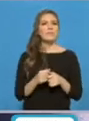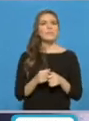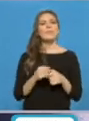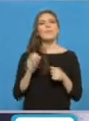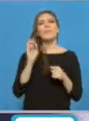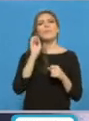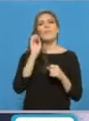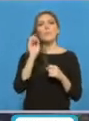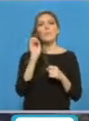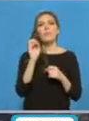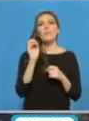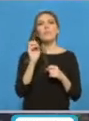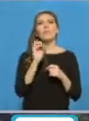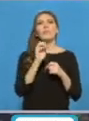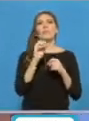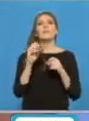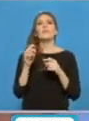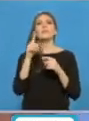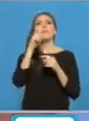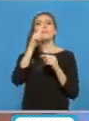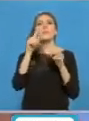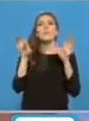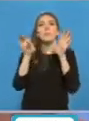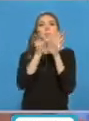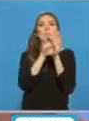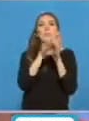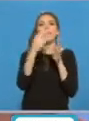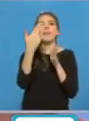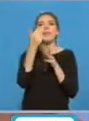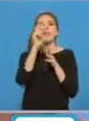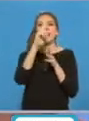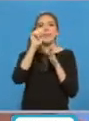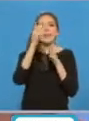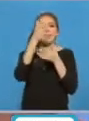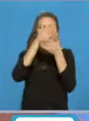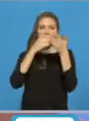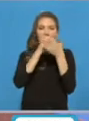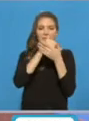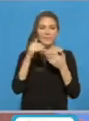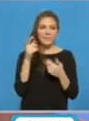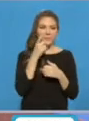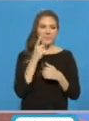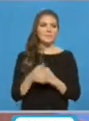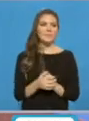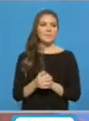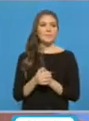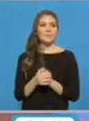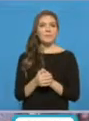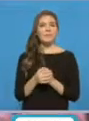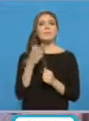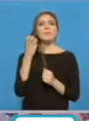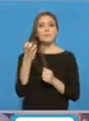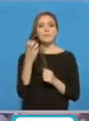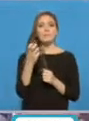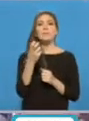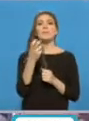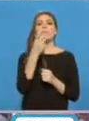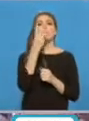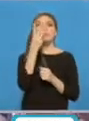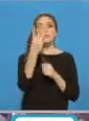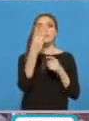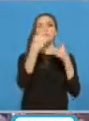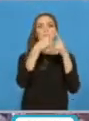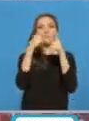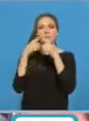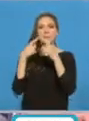O un cuartito de la de harina. Un triangulito. ¡Oh, una Pero bolita! entonces, entre estas 3 tortillas, ¿cuál nos recomiendas?